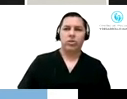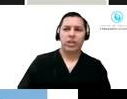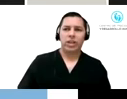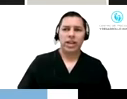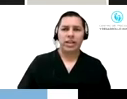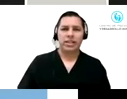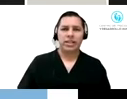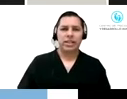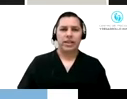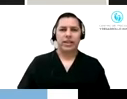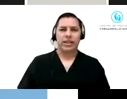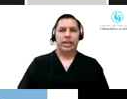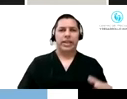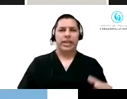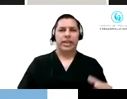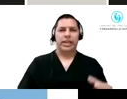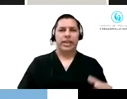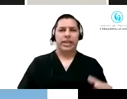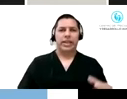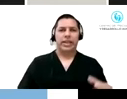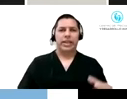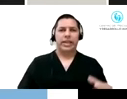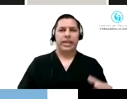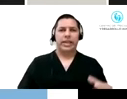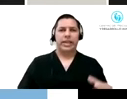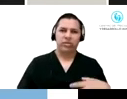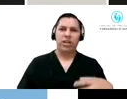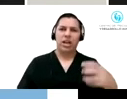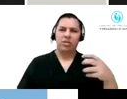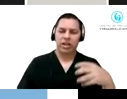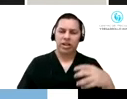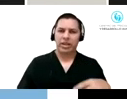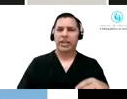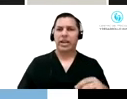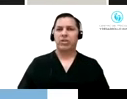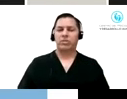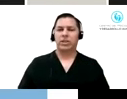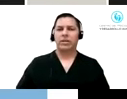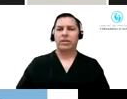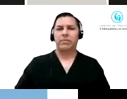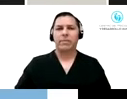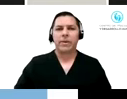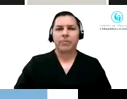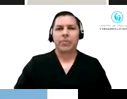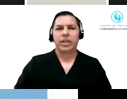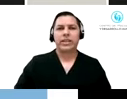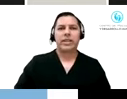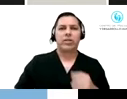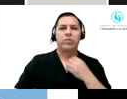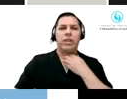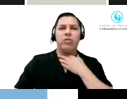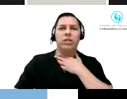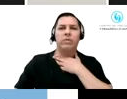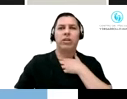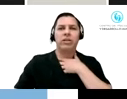sesgos sociales somos invitados a reflexionarlos y a replantearlos, ¿verdad? Dice